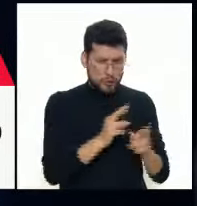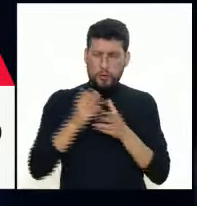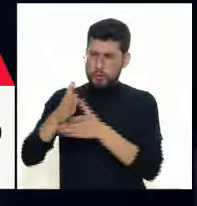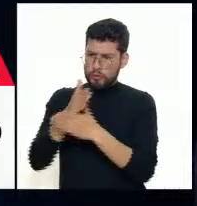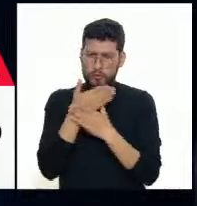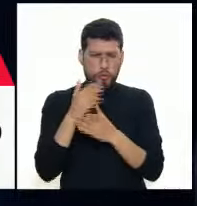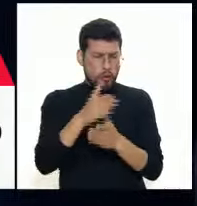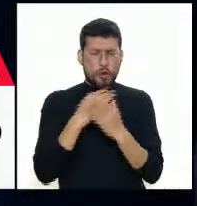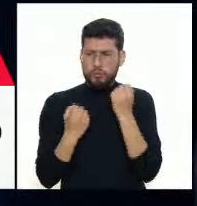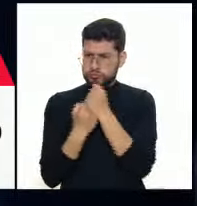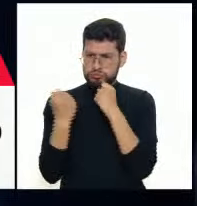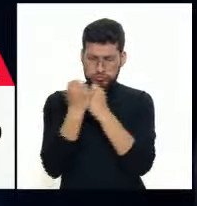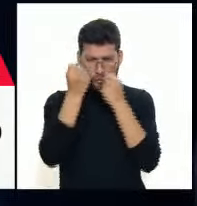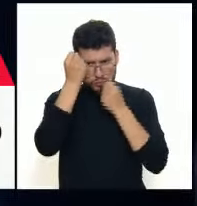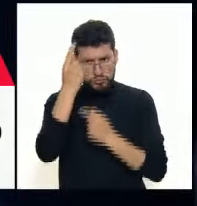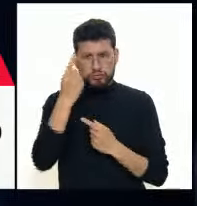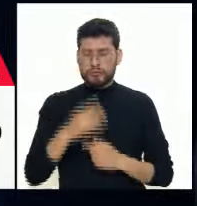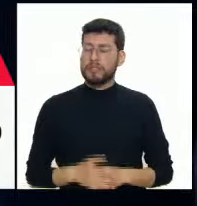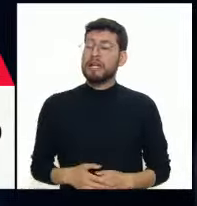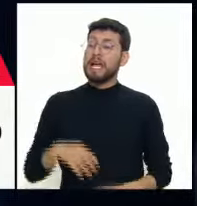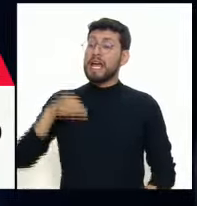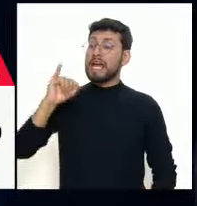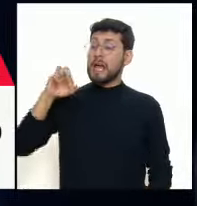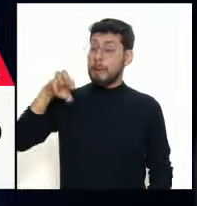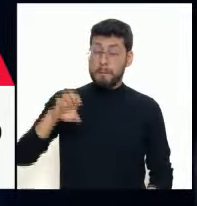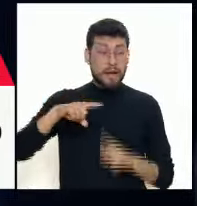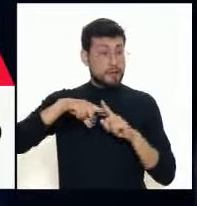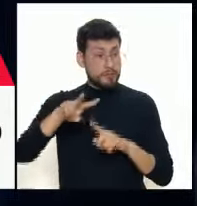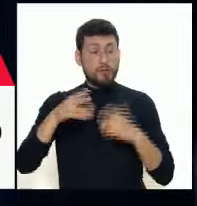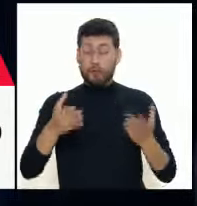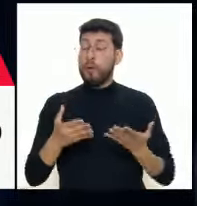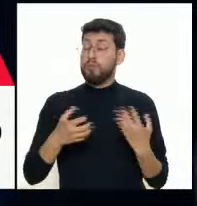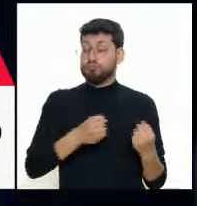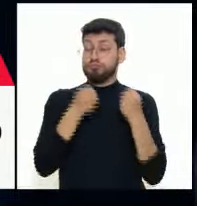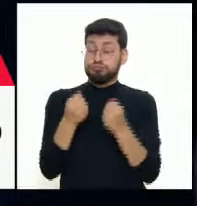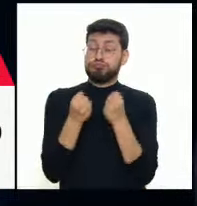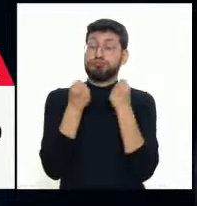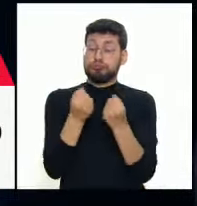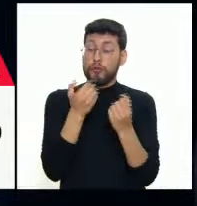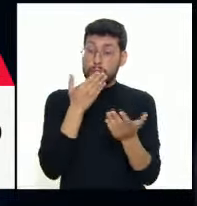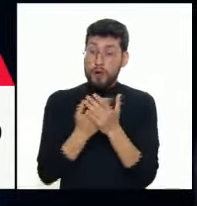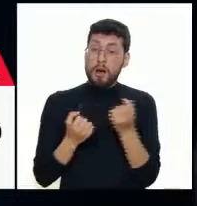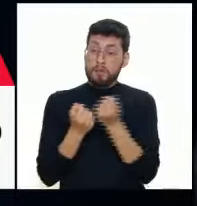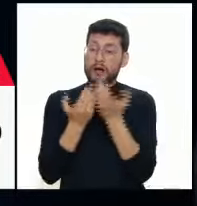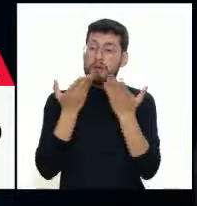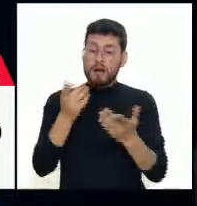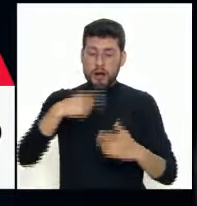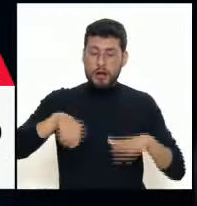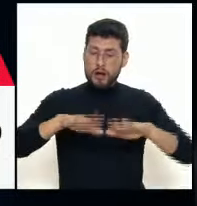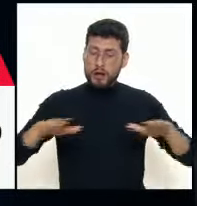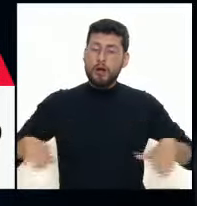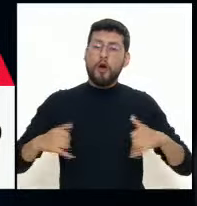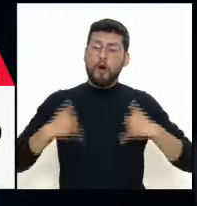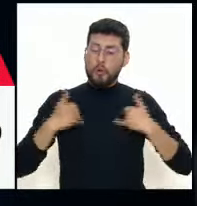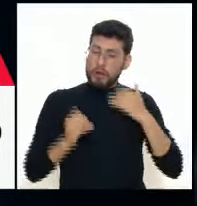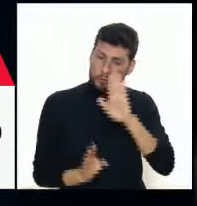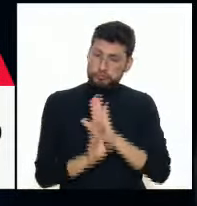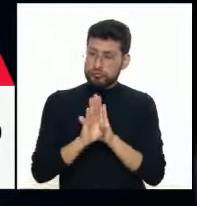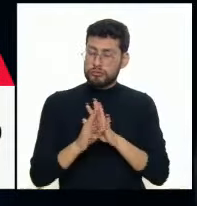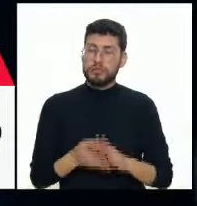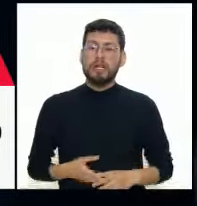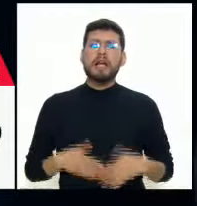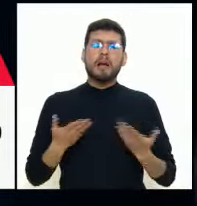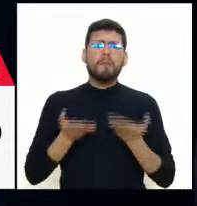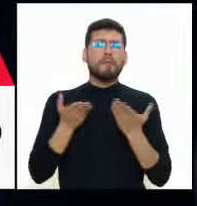la comprensión mutua. Canal IP es una herramienta poderosa para el desarrollo integral de nuestros niños y jóvenes.